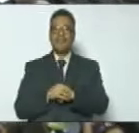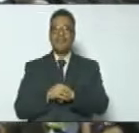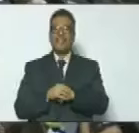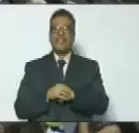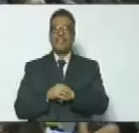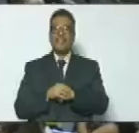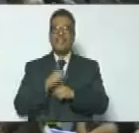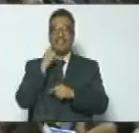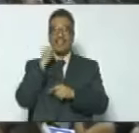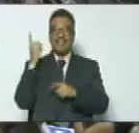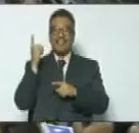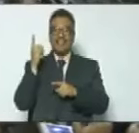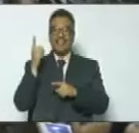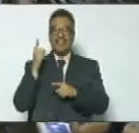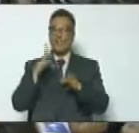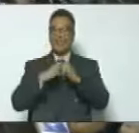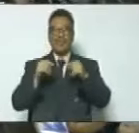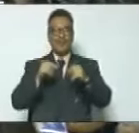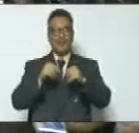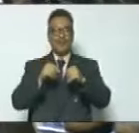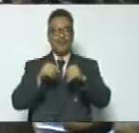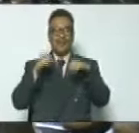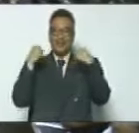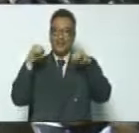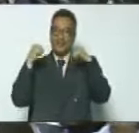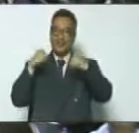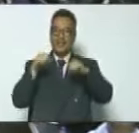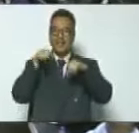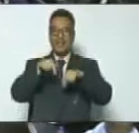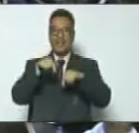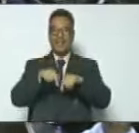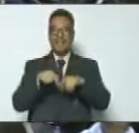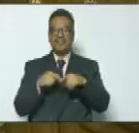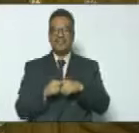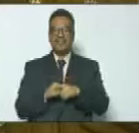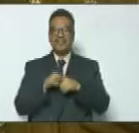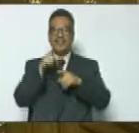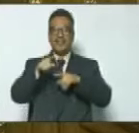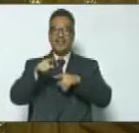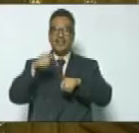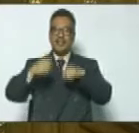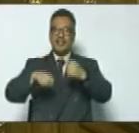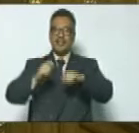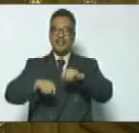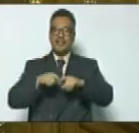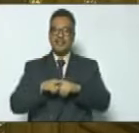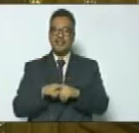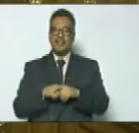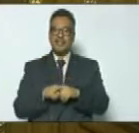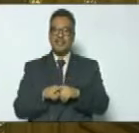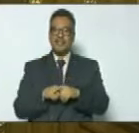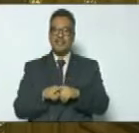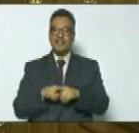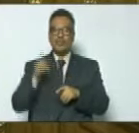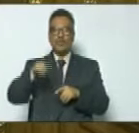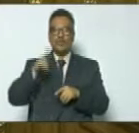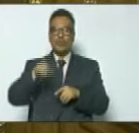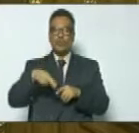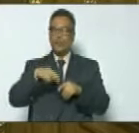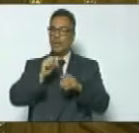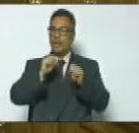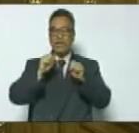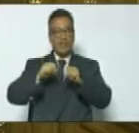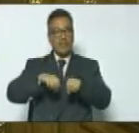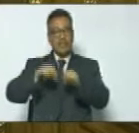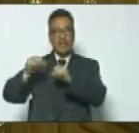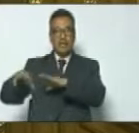Ajá, ¿viste? Todo está ensayado aquí. Todo está ensayado. Esa samba nunca se retiró del